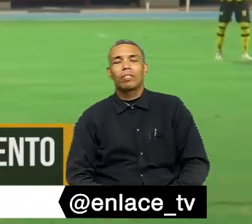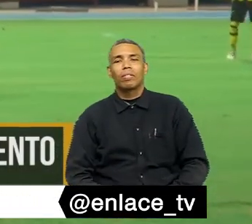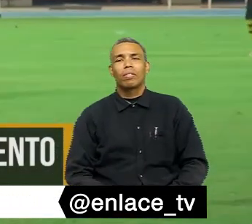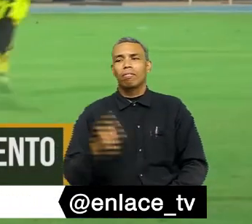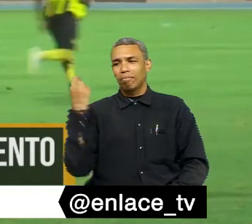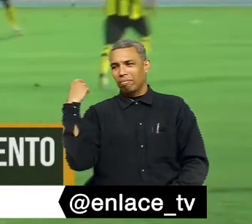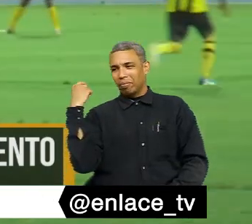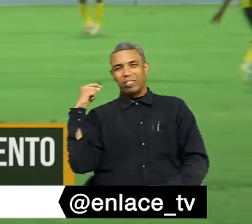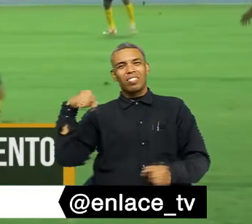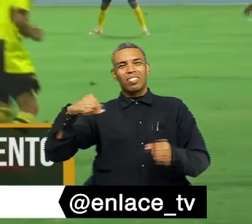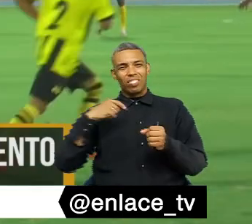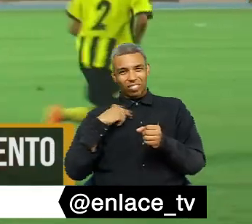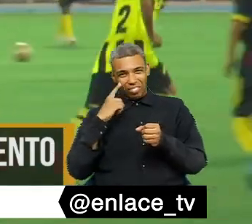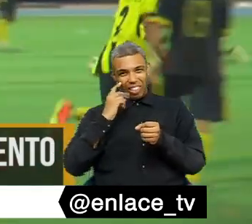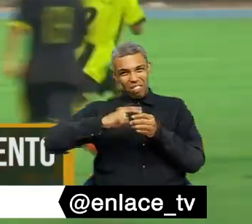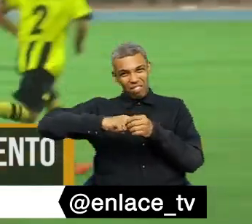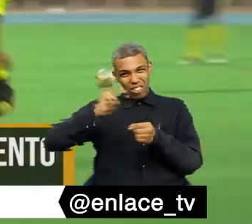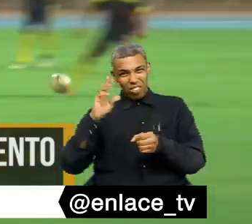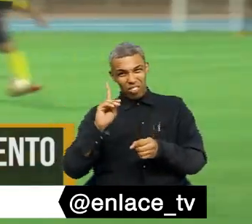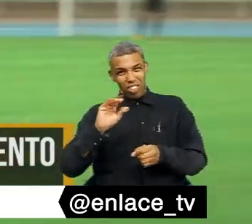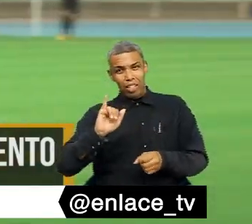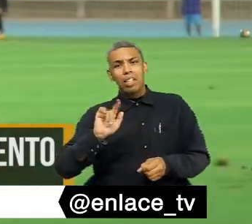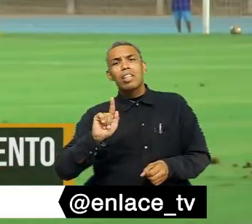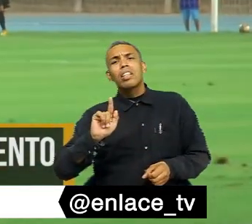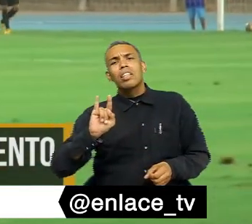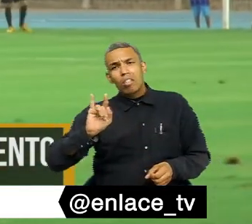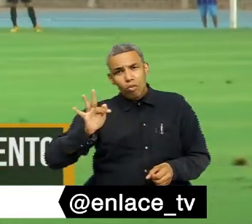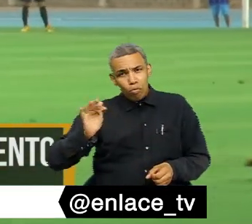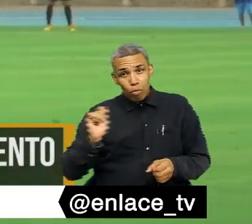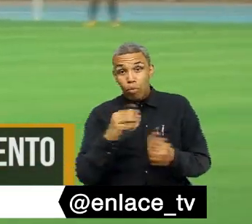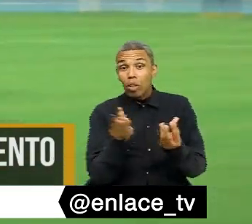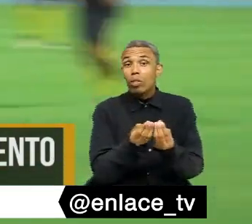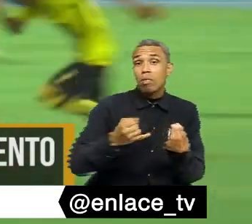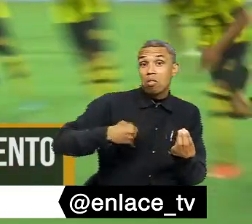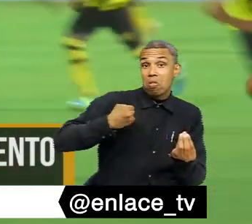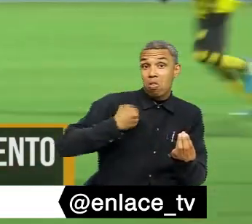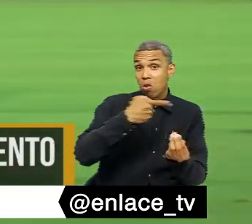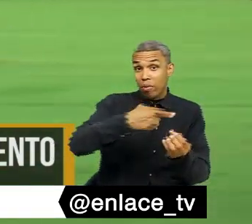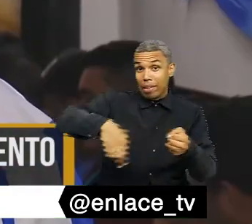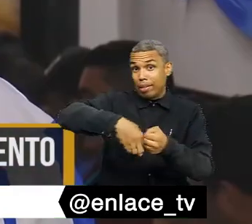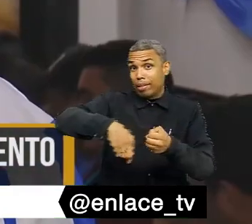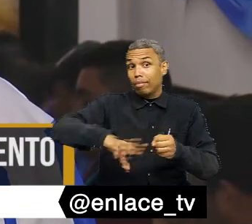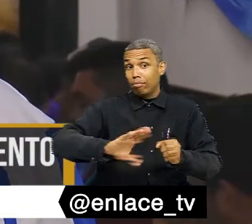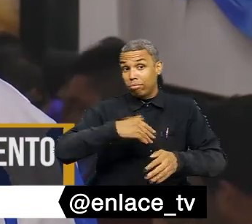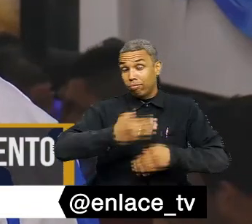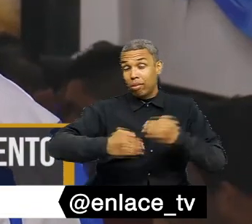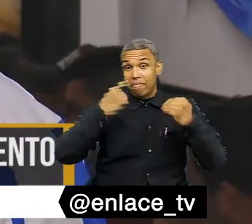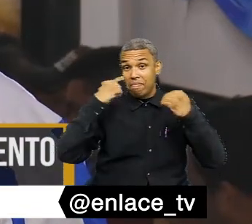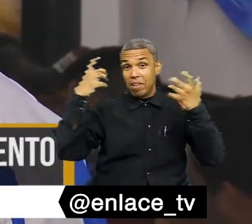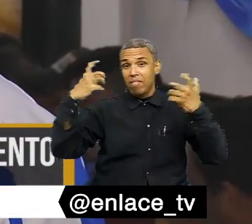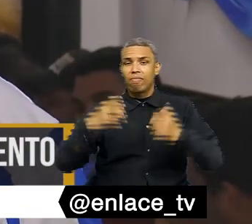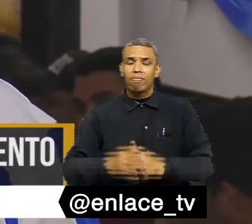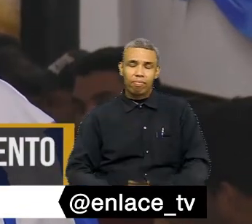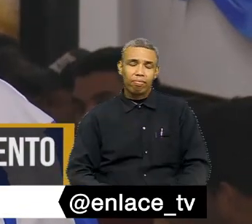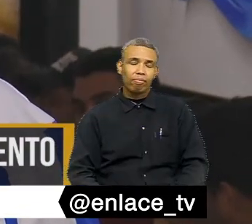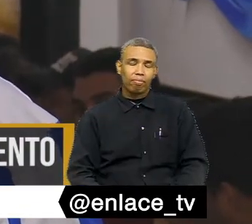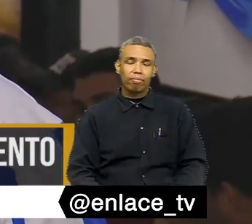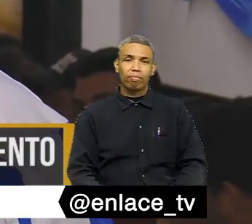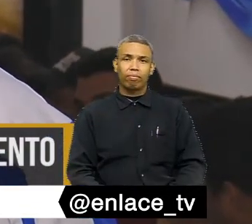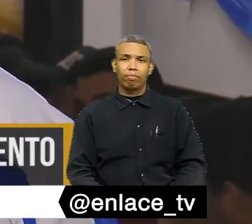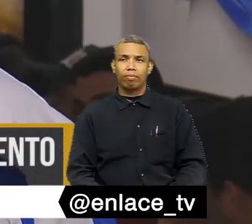la DIFútbol a nivel nacional, Alianza Petrolera Sub-20 se ha destacado. Y con la acertada dirección